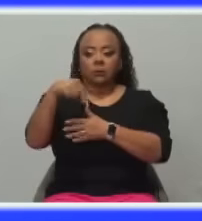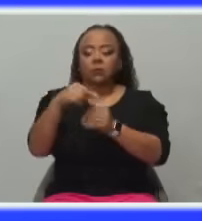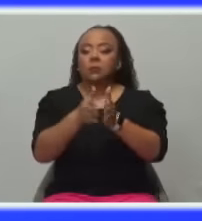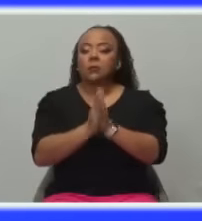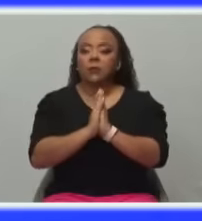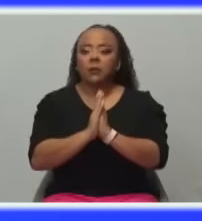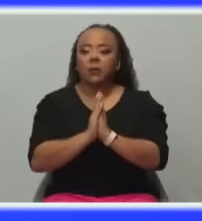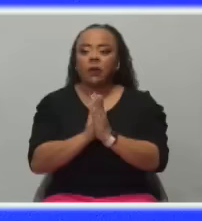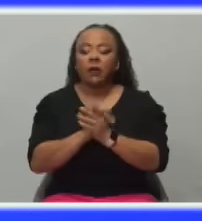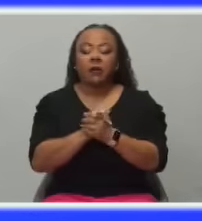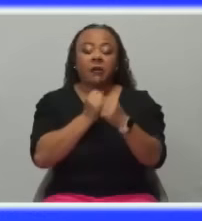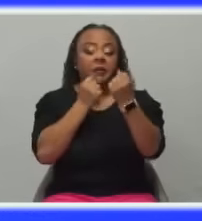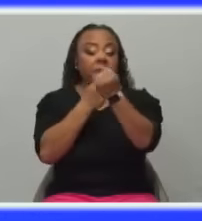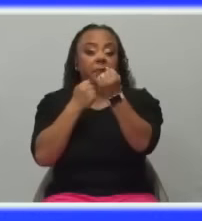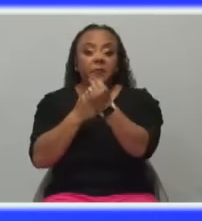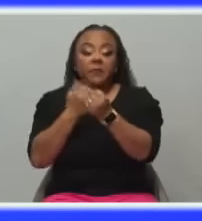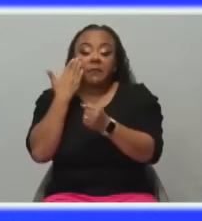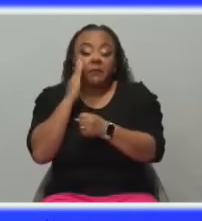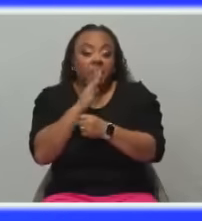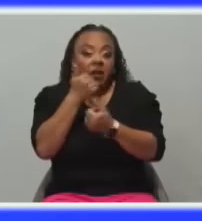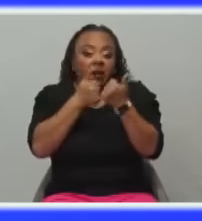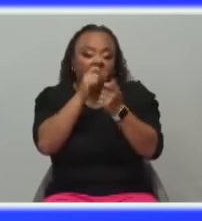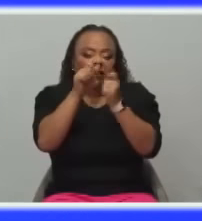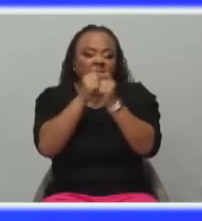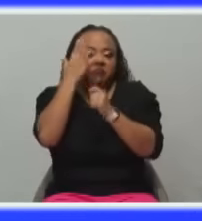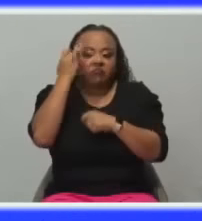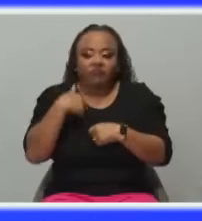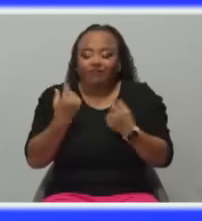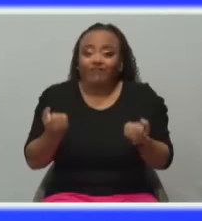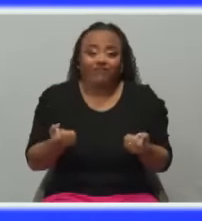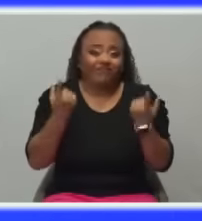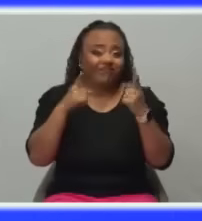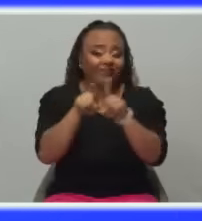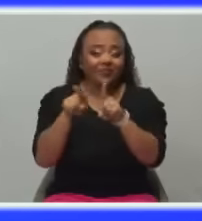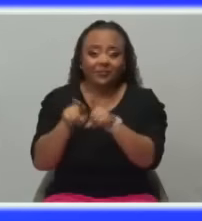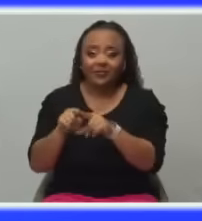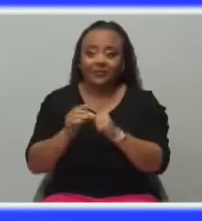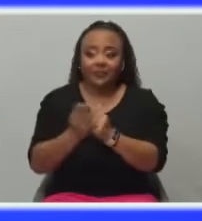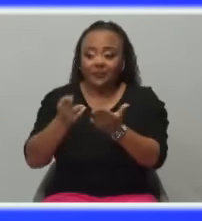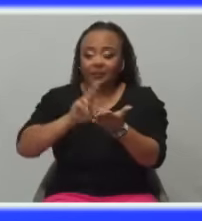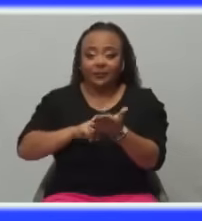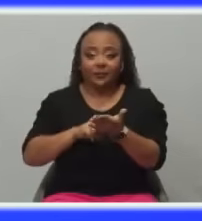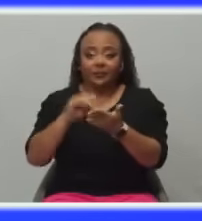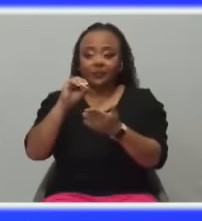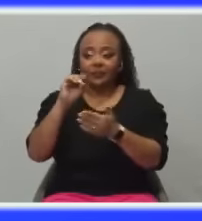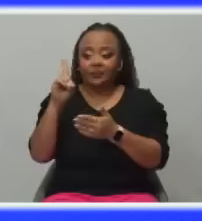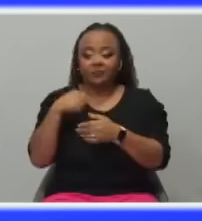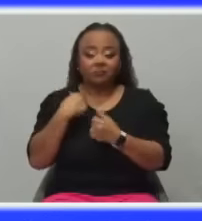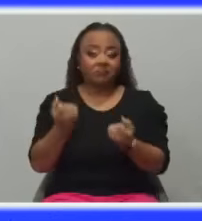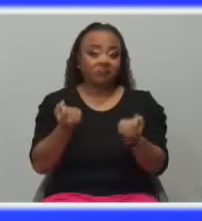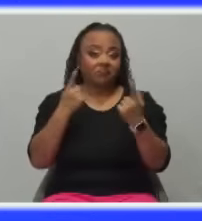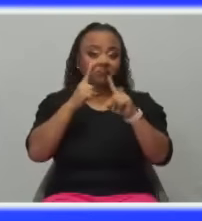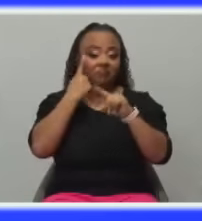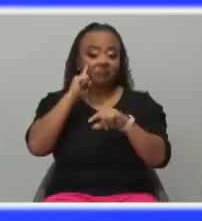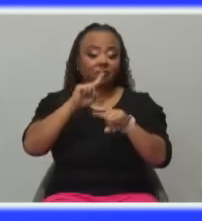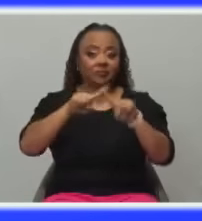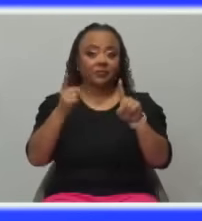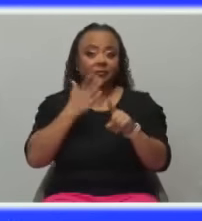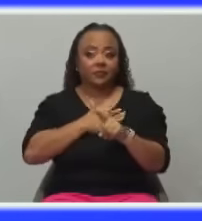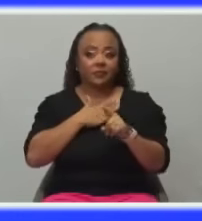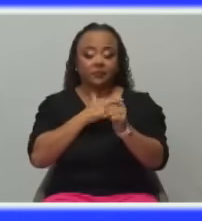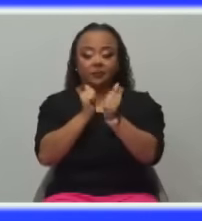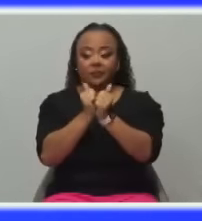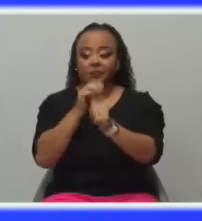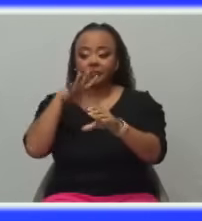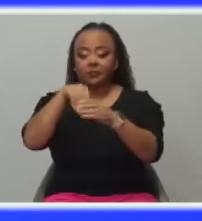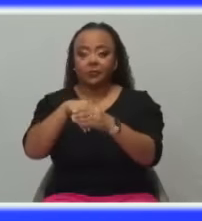pedido refuerzos no sé cuáles exactamente porque no entiendo tan tampoco si se contrata Óscar Duarte No entendería eso pero para mí la competición interna de